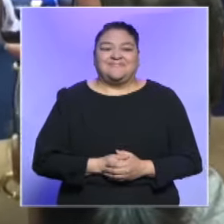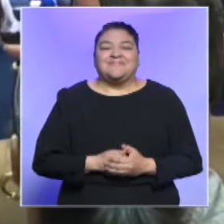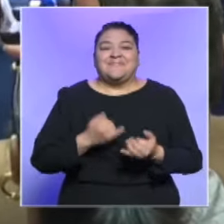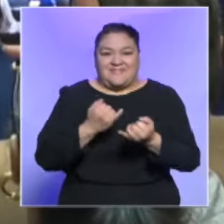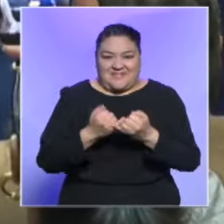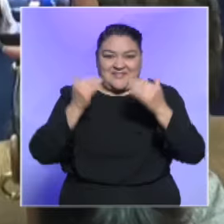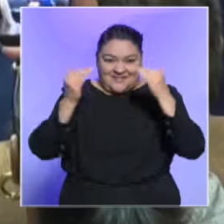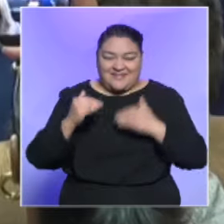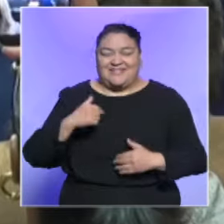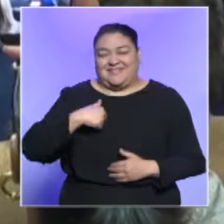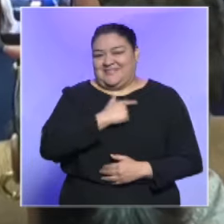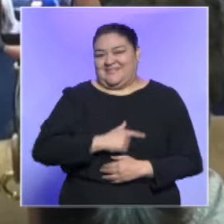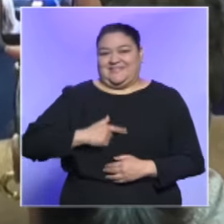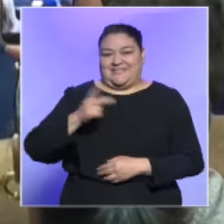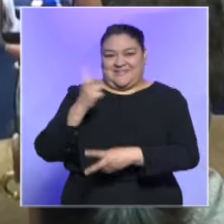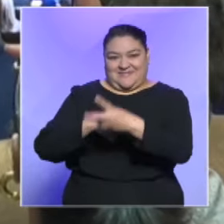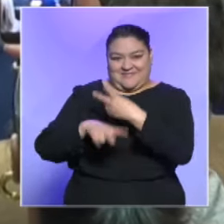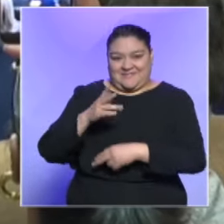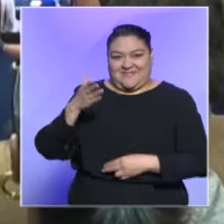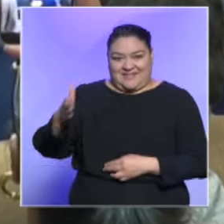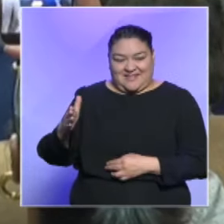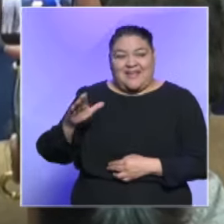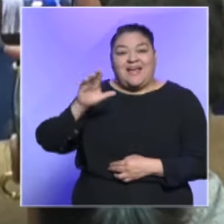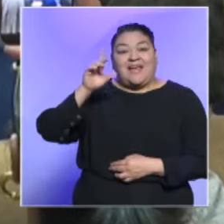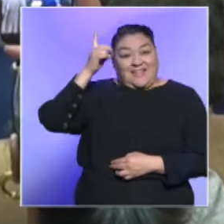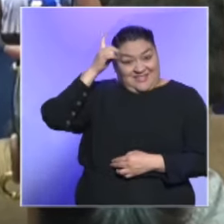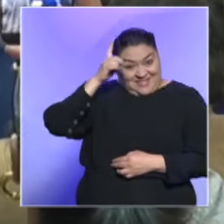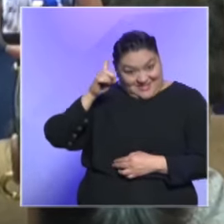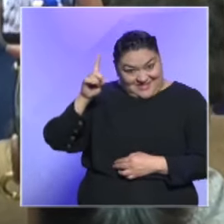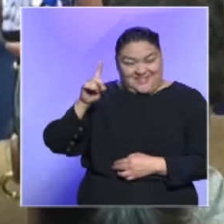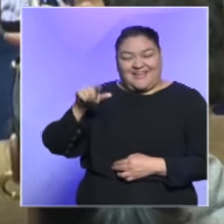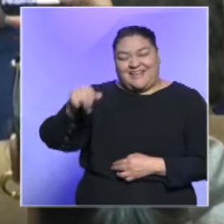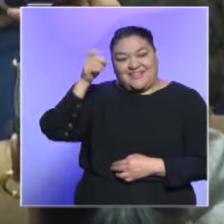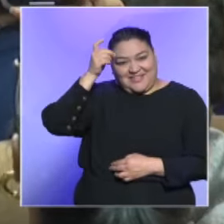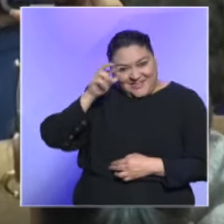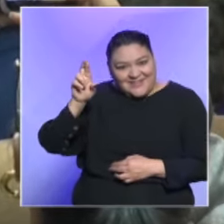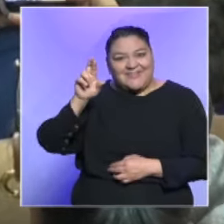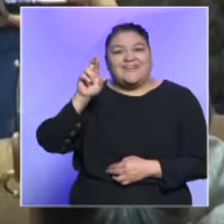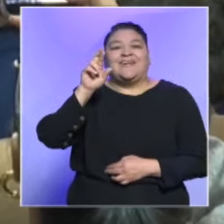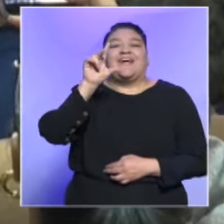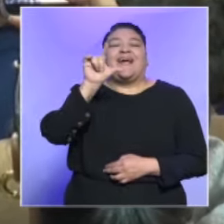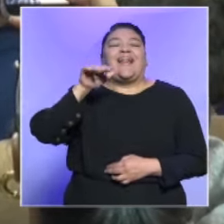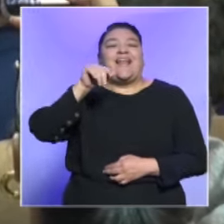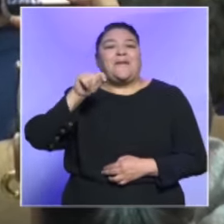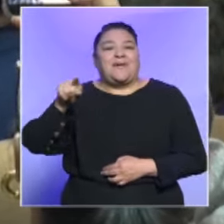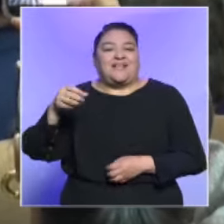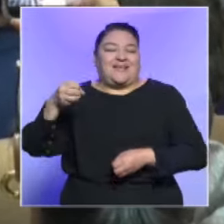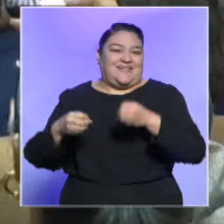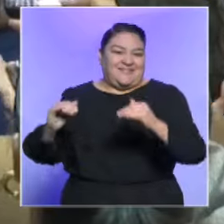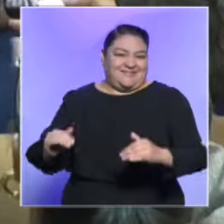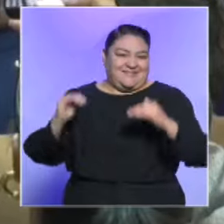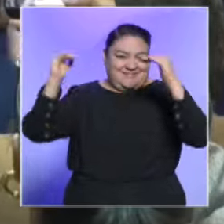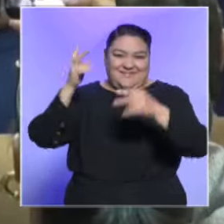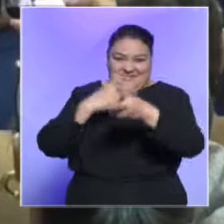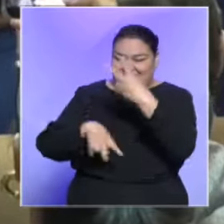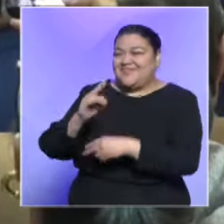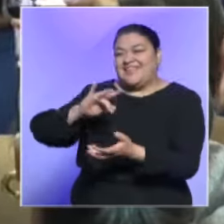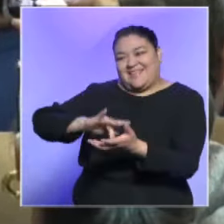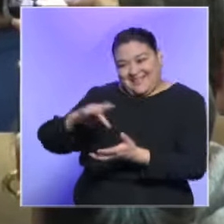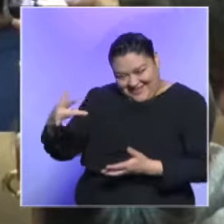Enseguida, para mí es un privilegio tener a don Felipe de la Mata Pizaña, distinguido magistrado de nuestra Sala Superior. Muchas gracias, don Felipe, por estar con